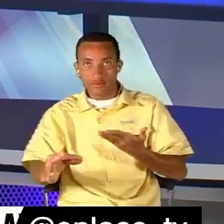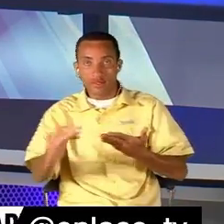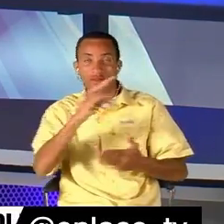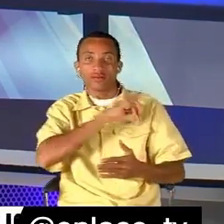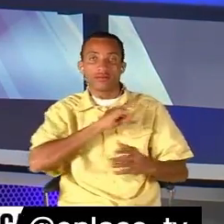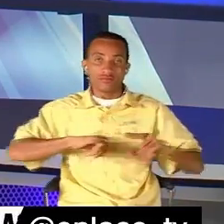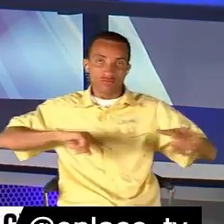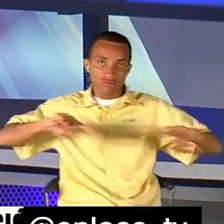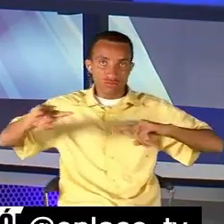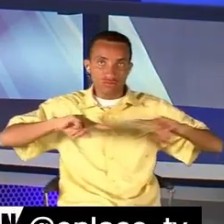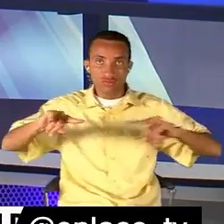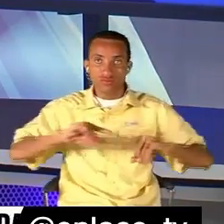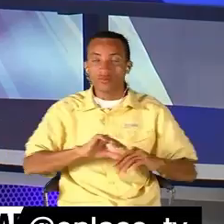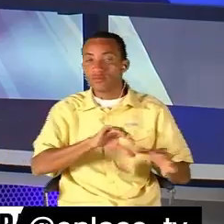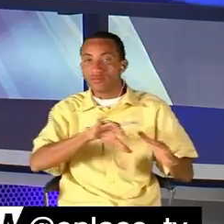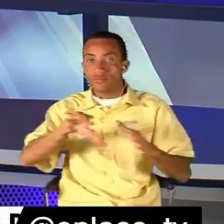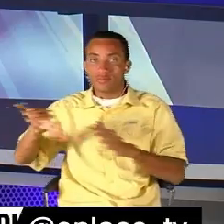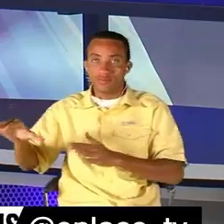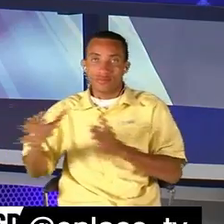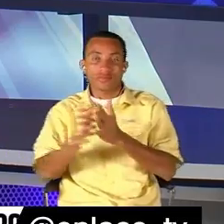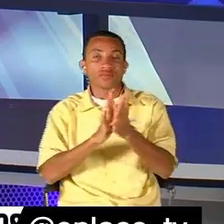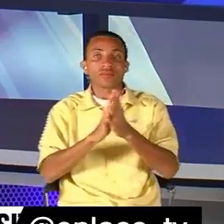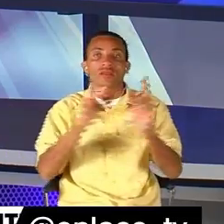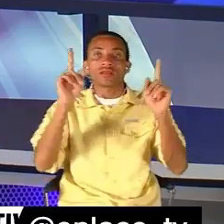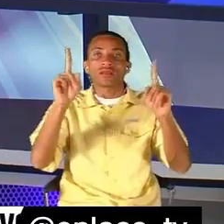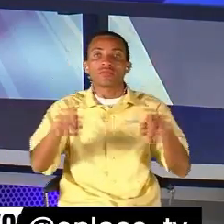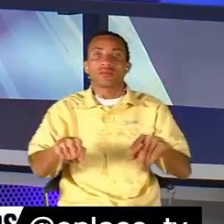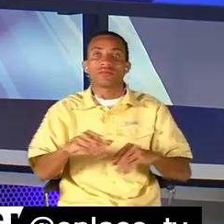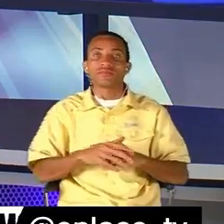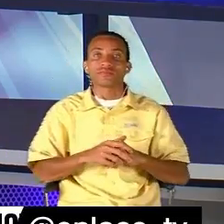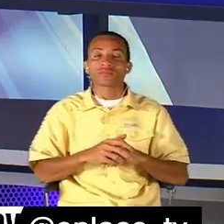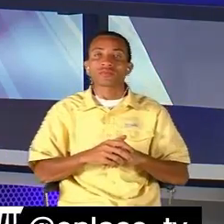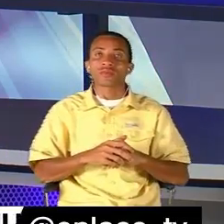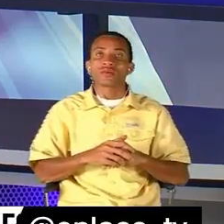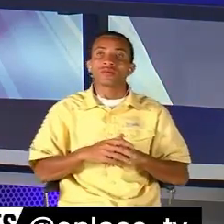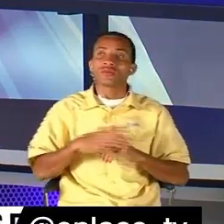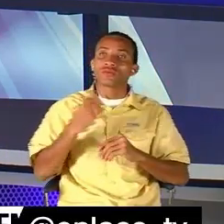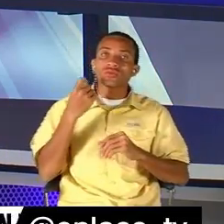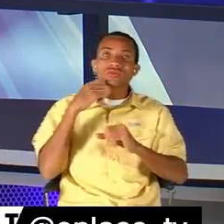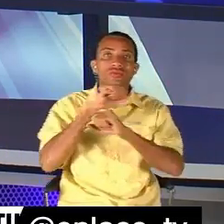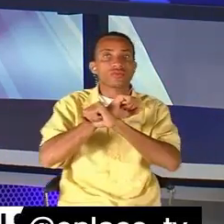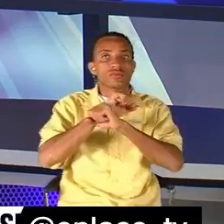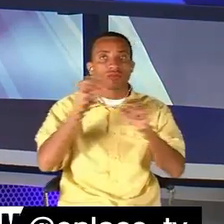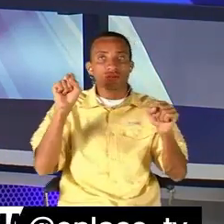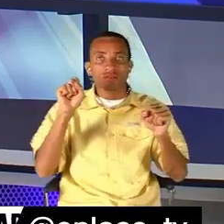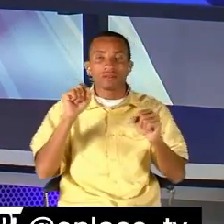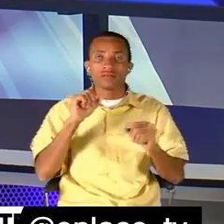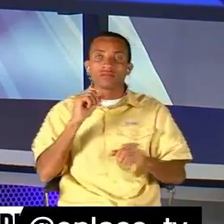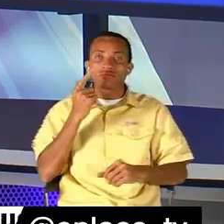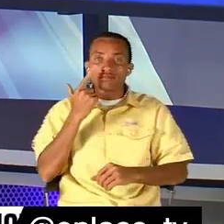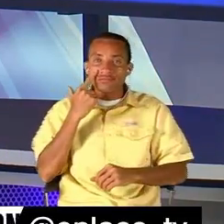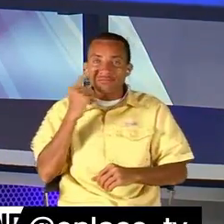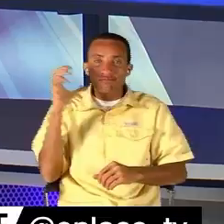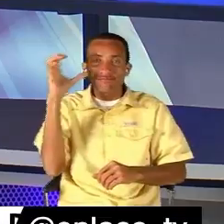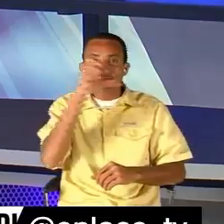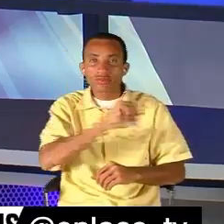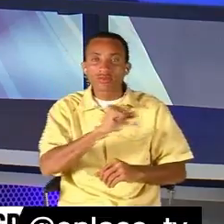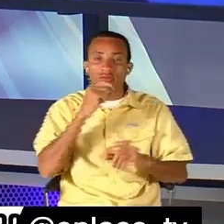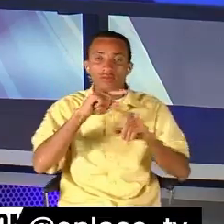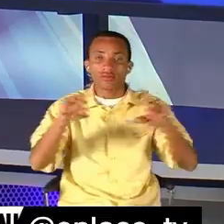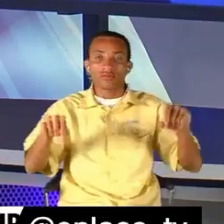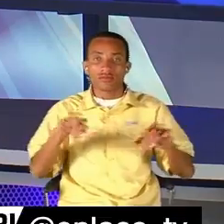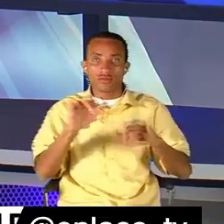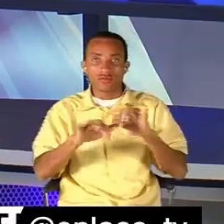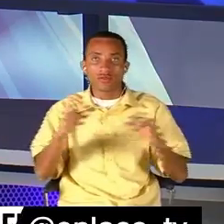otras noticias, hoy también hablaremos de lo realizado esta mañana cuando se verifica que están cerradas las oficinas